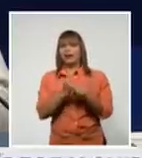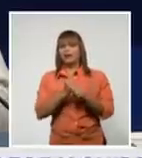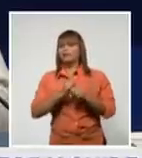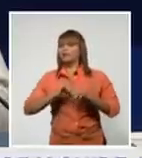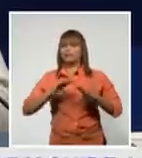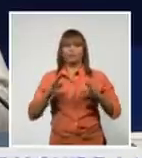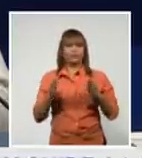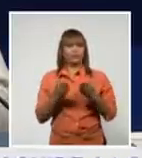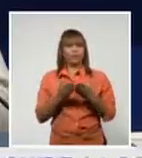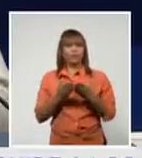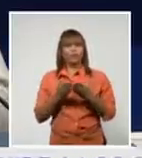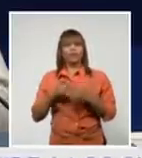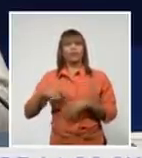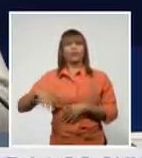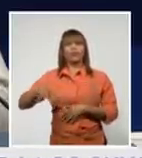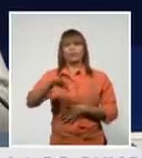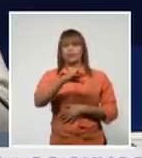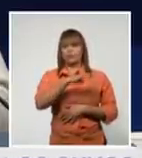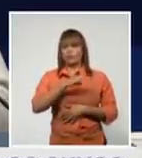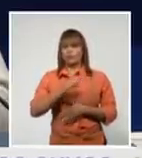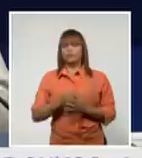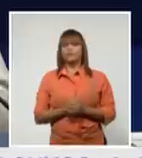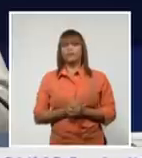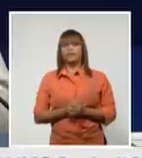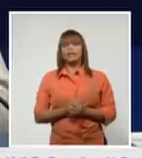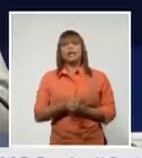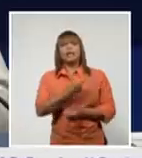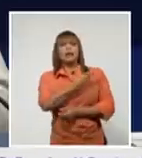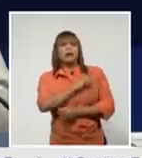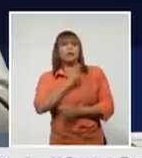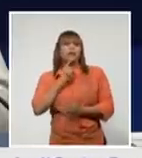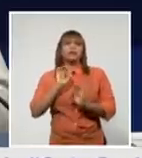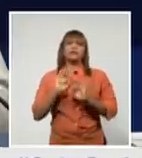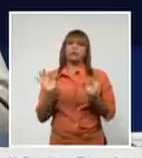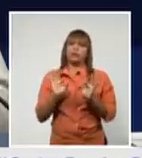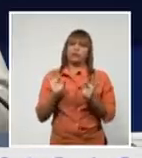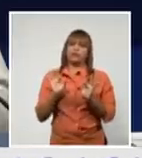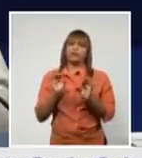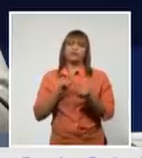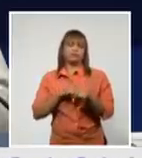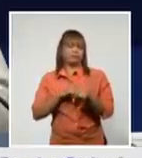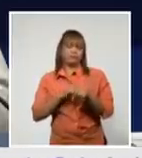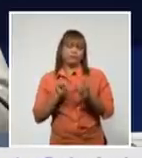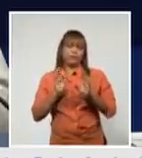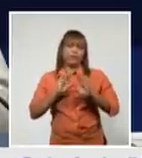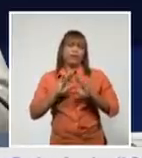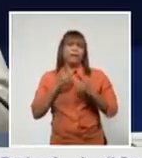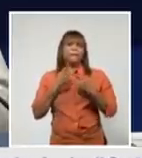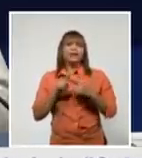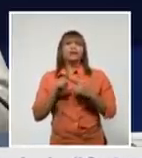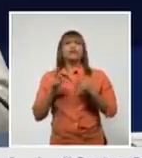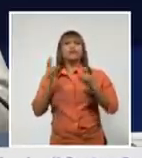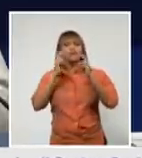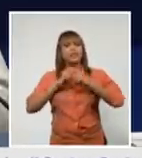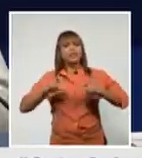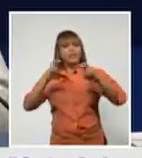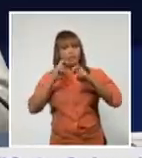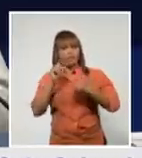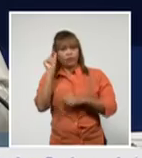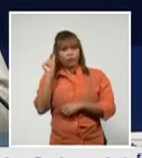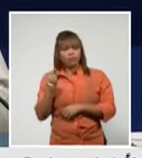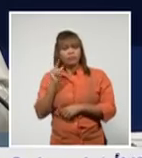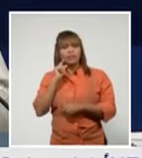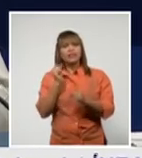hoy. La vacuna vendrá en su momento, pero los mismos científicos que las están trabajando,